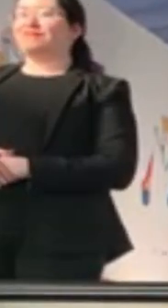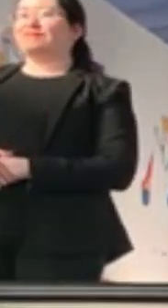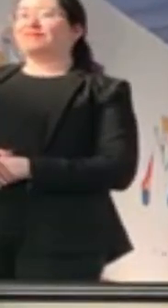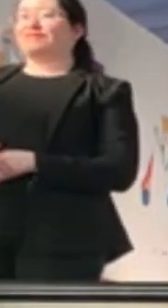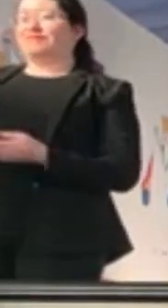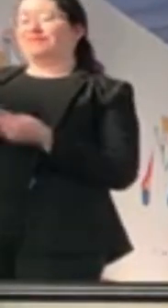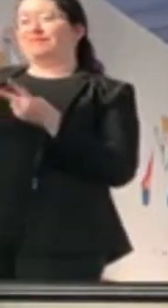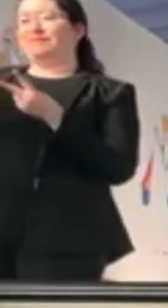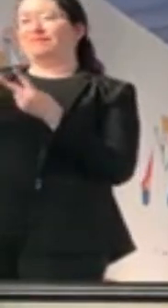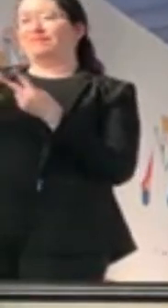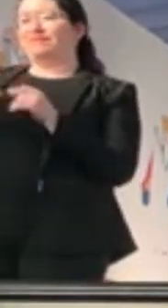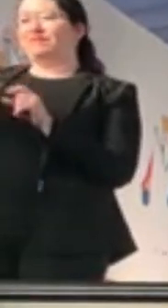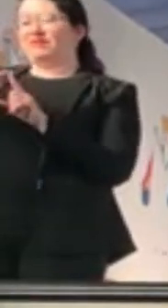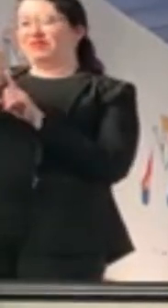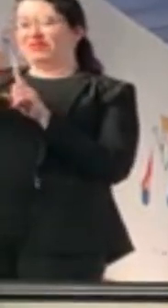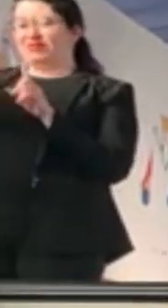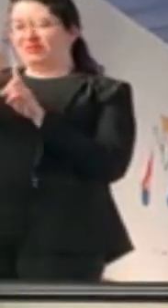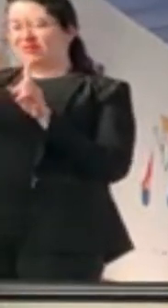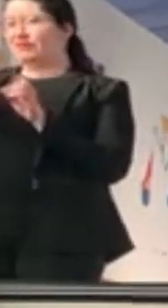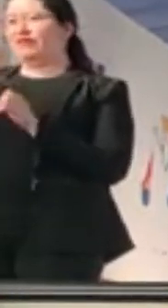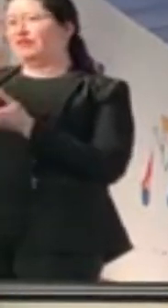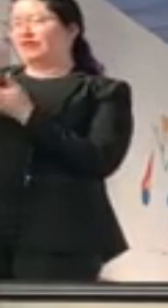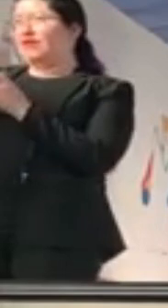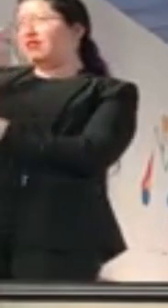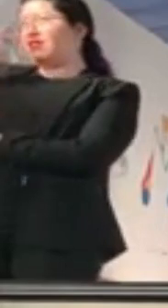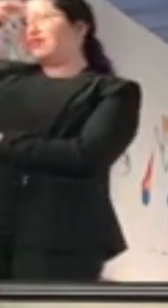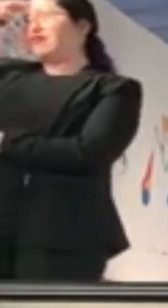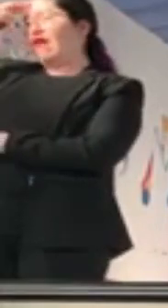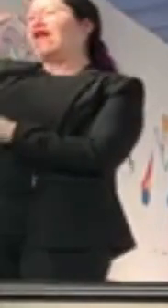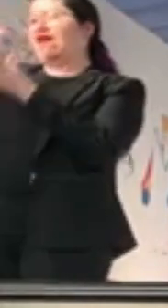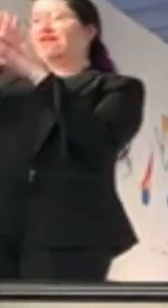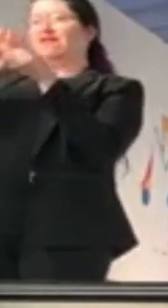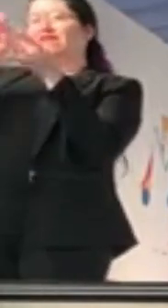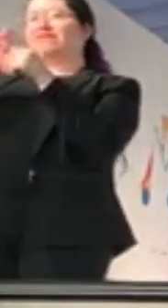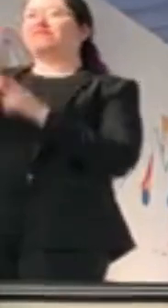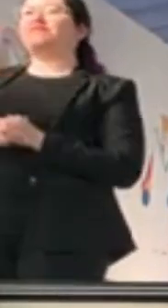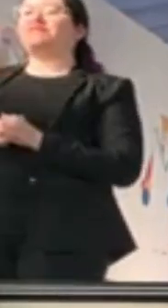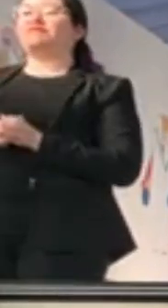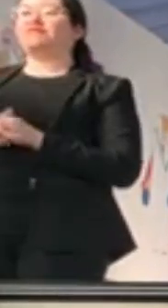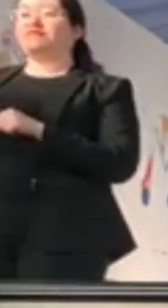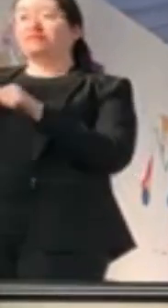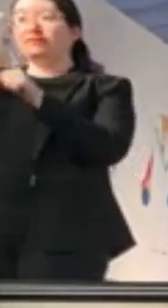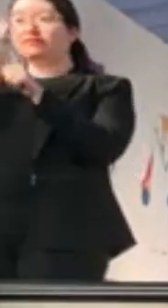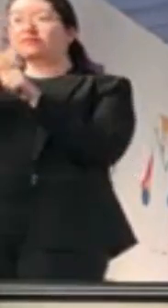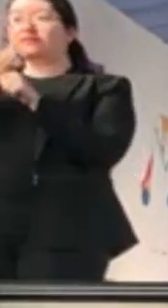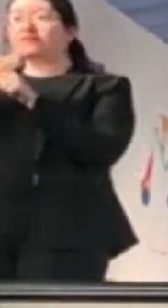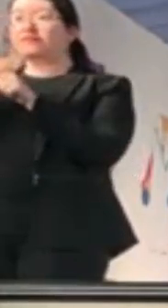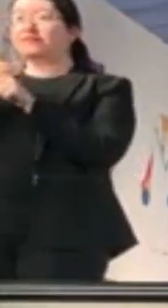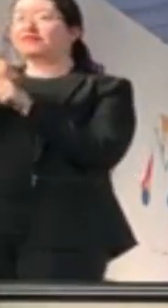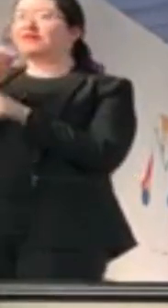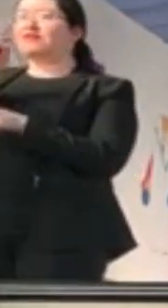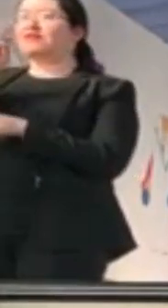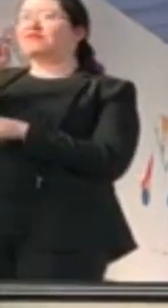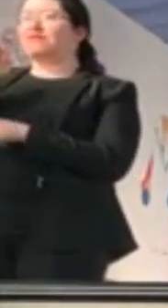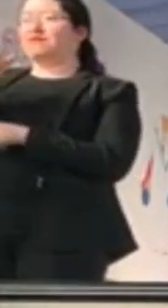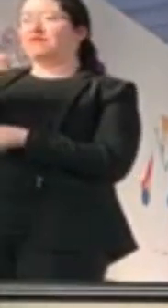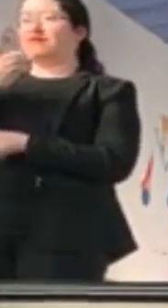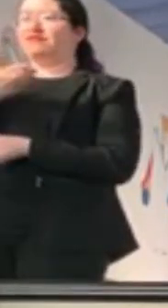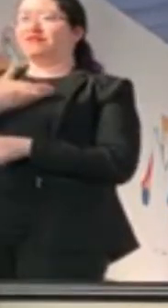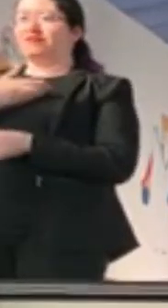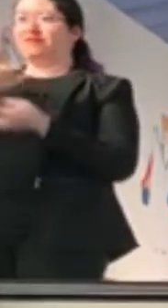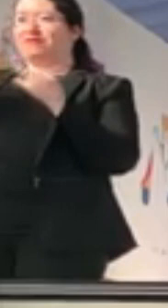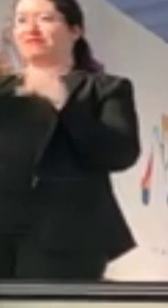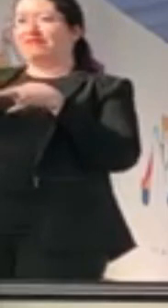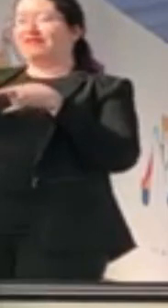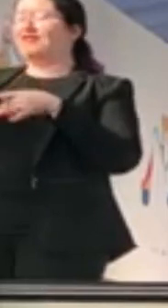que, no, como me viene a la mente, estar en la Feria del Libro del Zócalo, en el principal espacio de la Feria del Libro